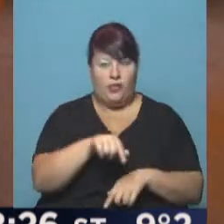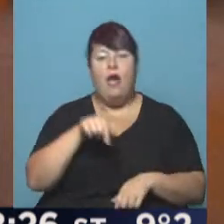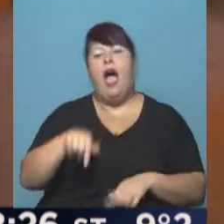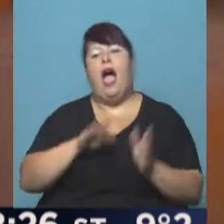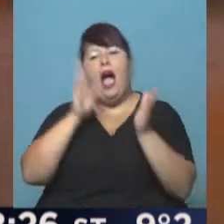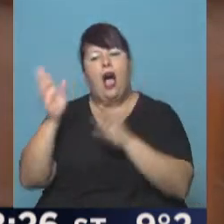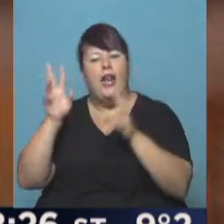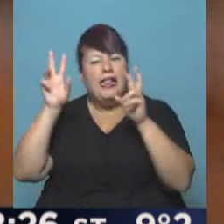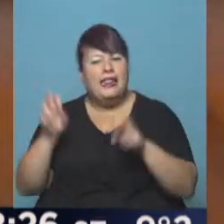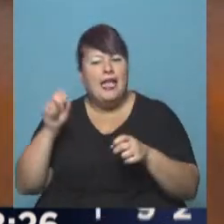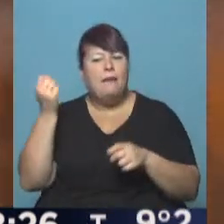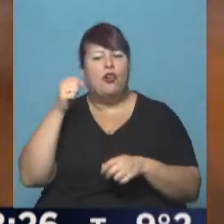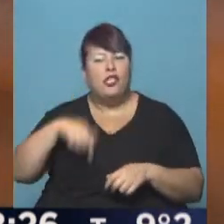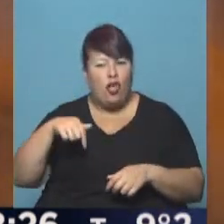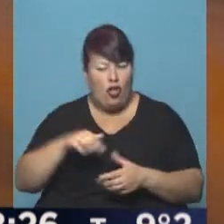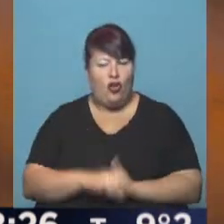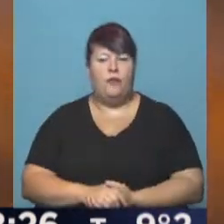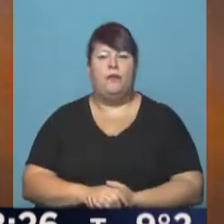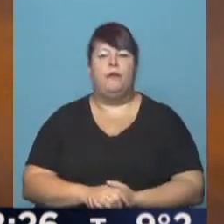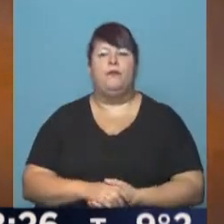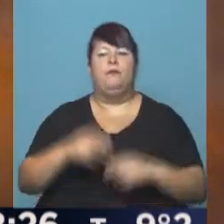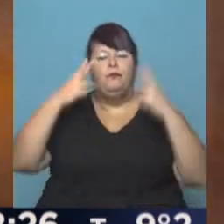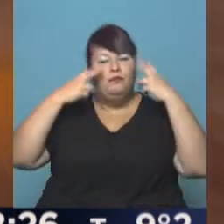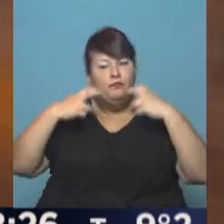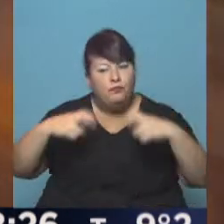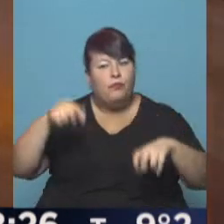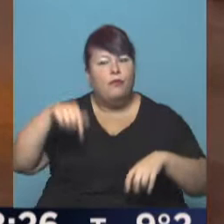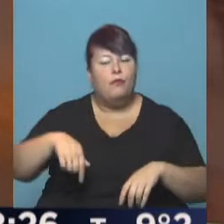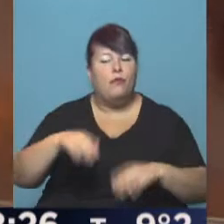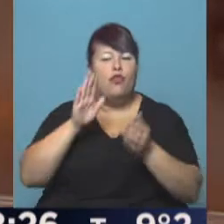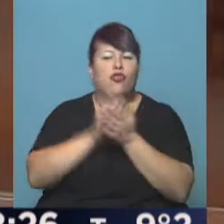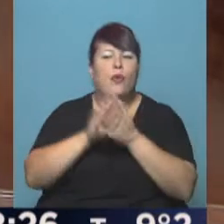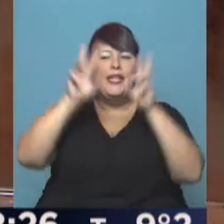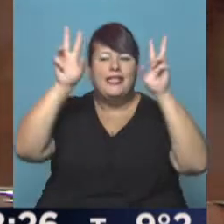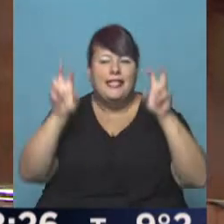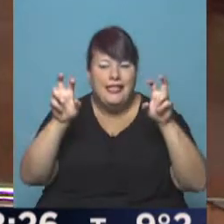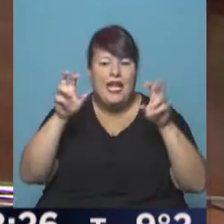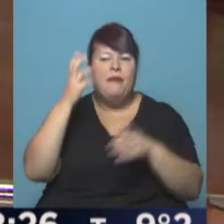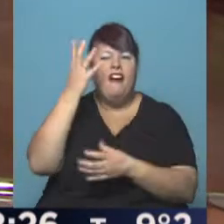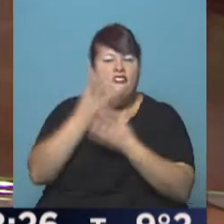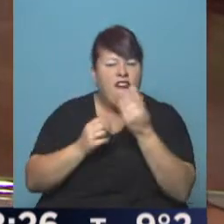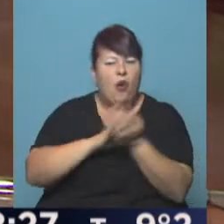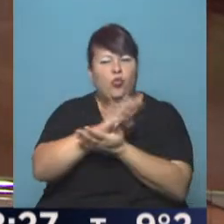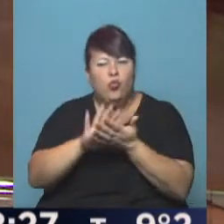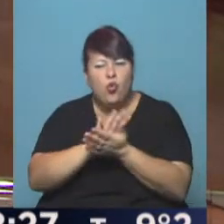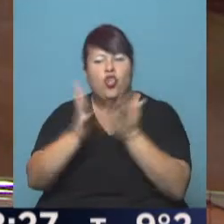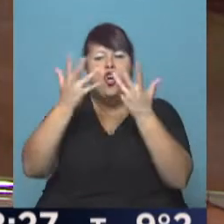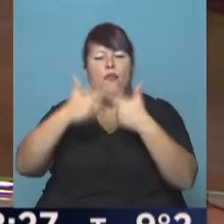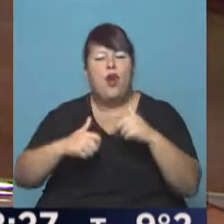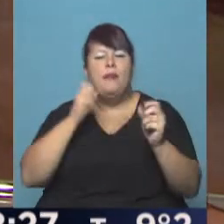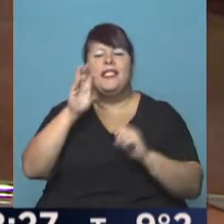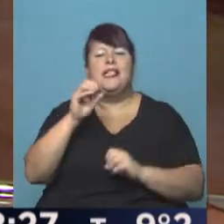Ahora nos ocupamos de uno de los temas del día, la investigación que se lleva adelante en el marco de la causa por irregularidades en el programa de